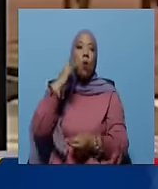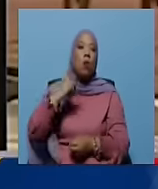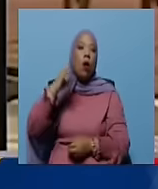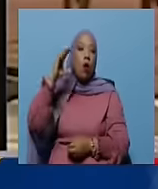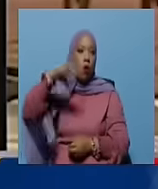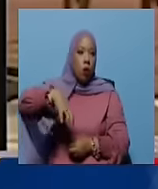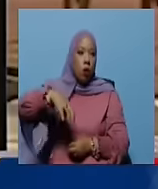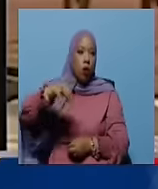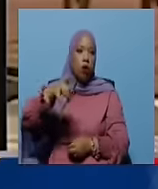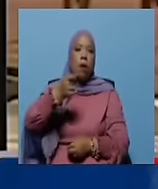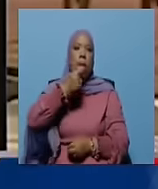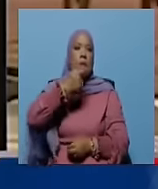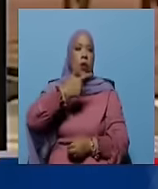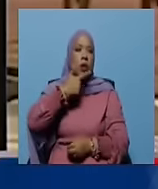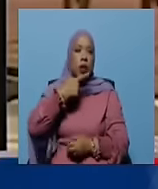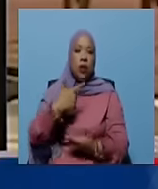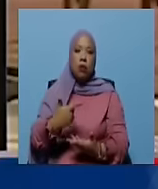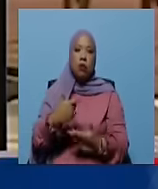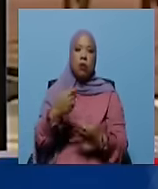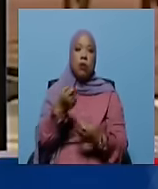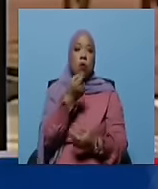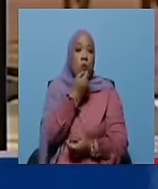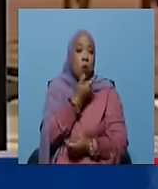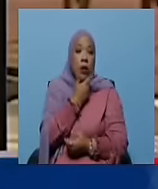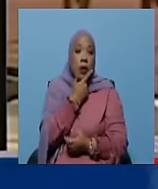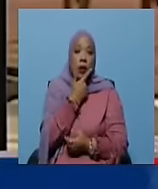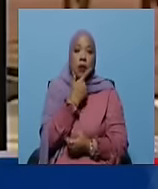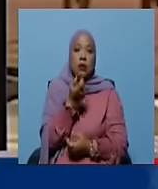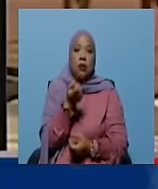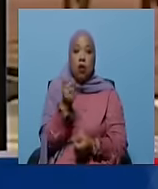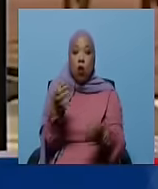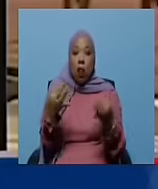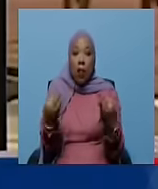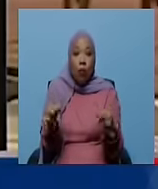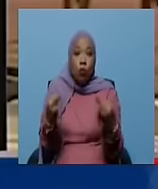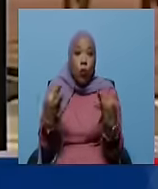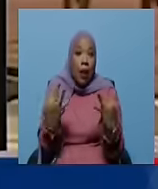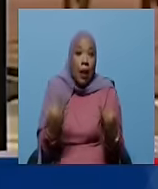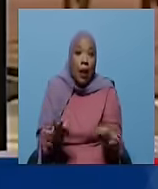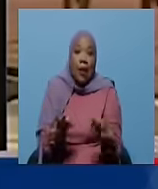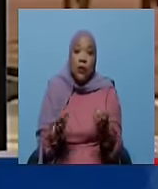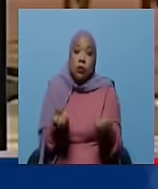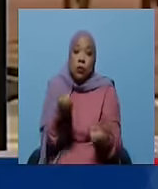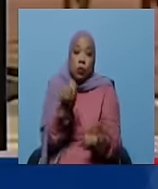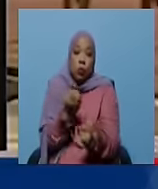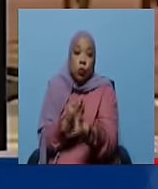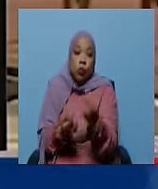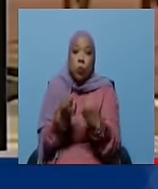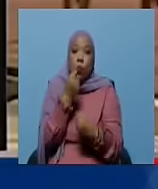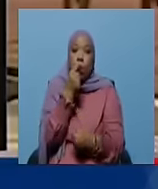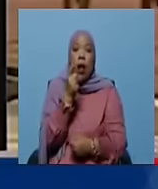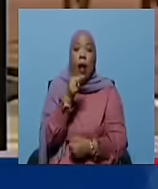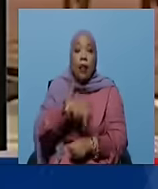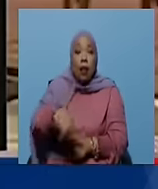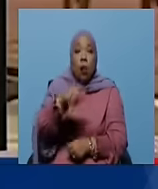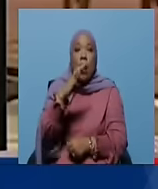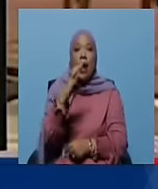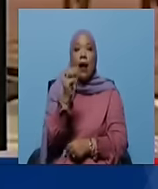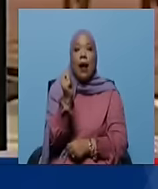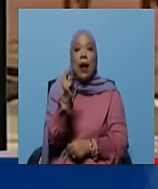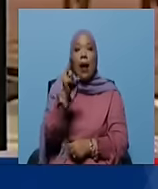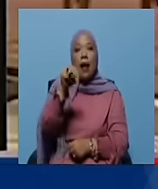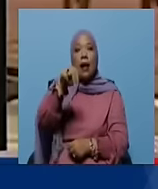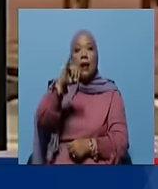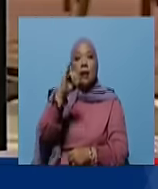conocida, prestigiosa y apetecida Canaima, que es apenas un punto en